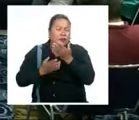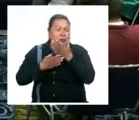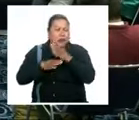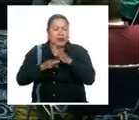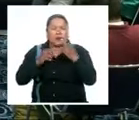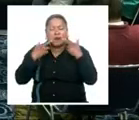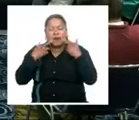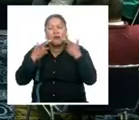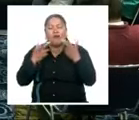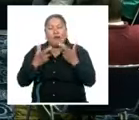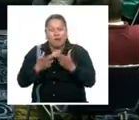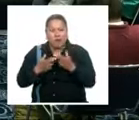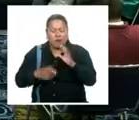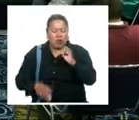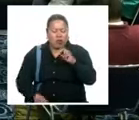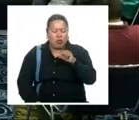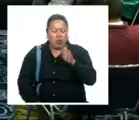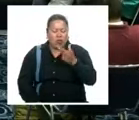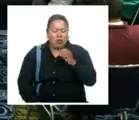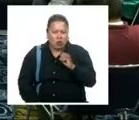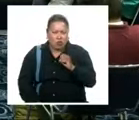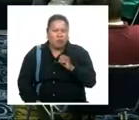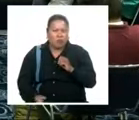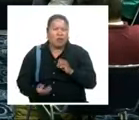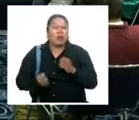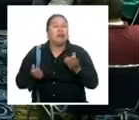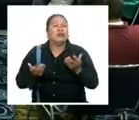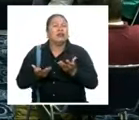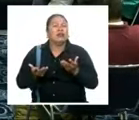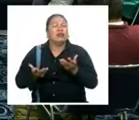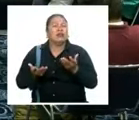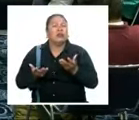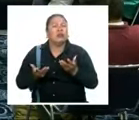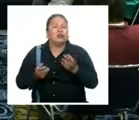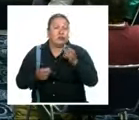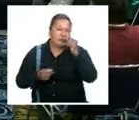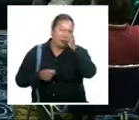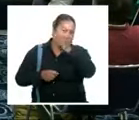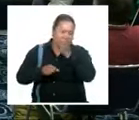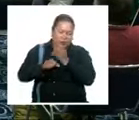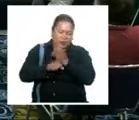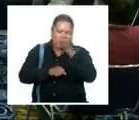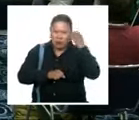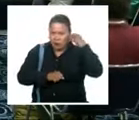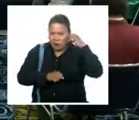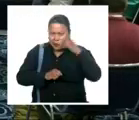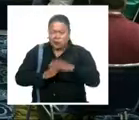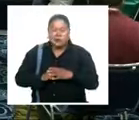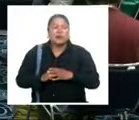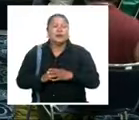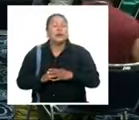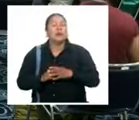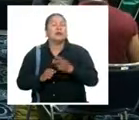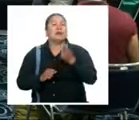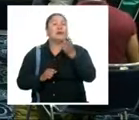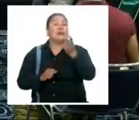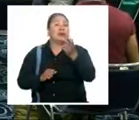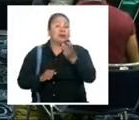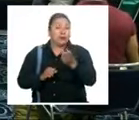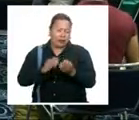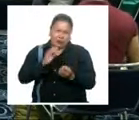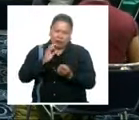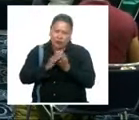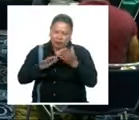la reunión de la CONAGO que se realizó en el estado de Oaxaca. Como parte de esta nueva